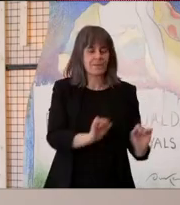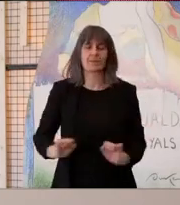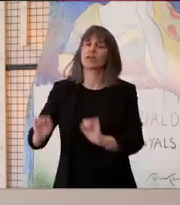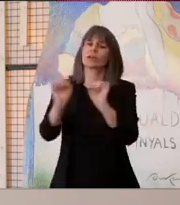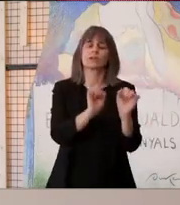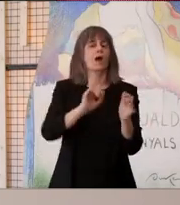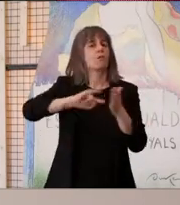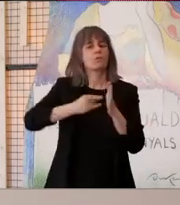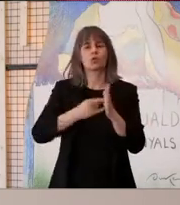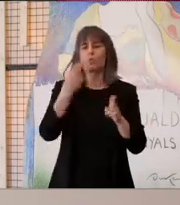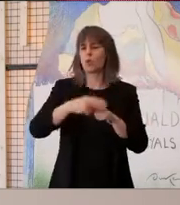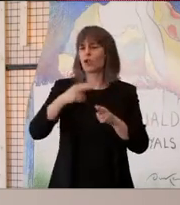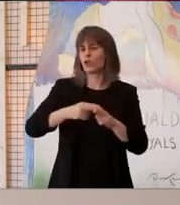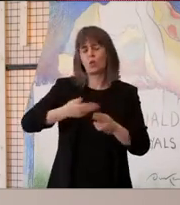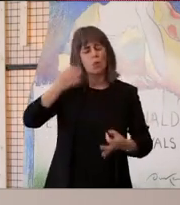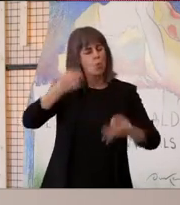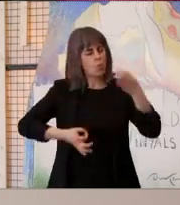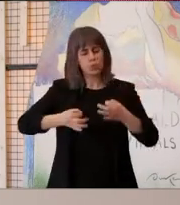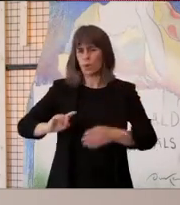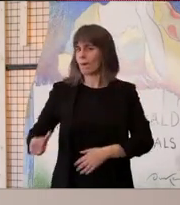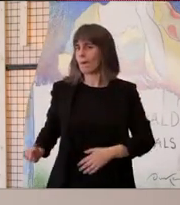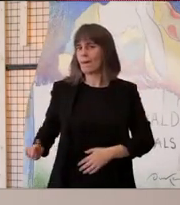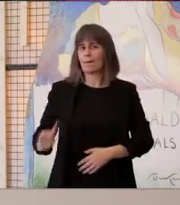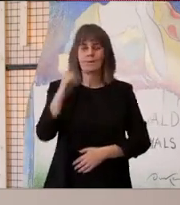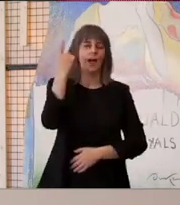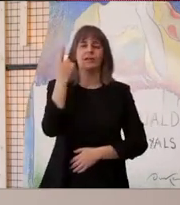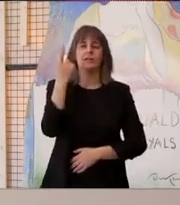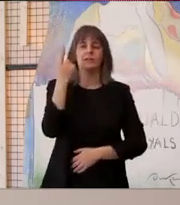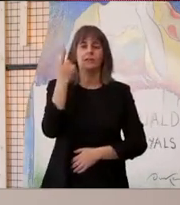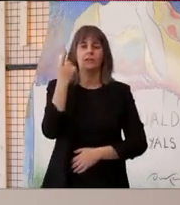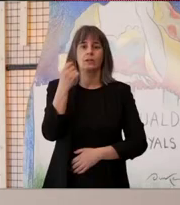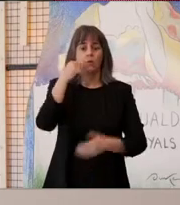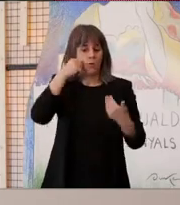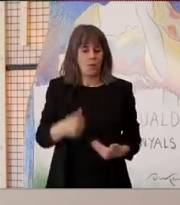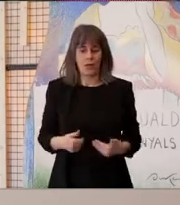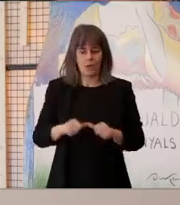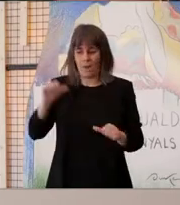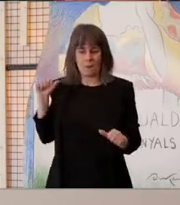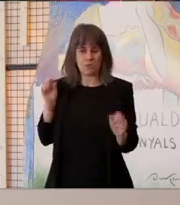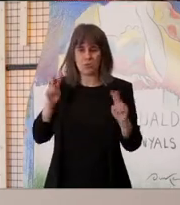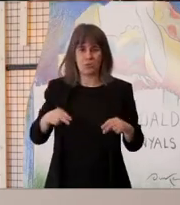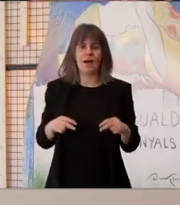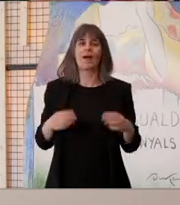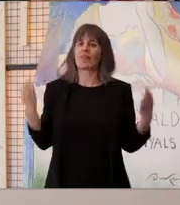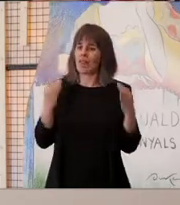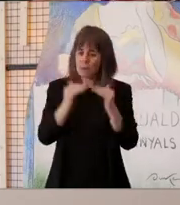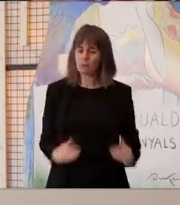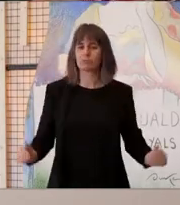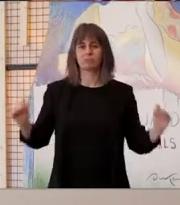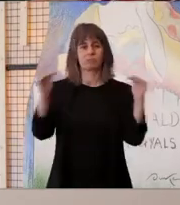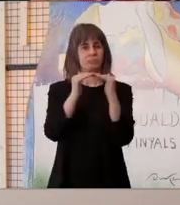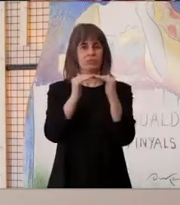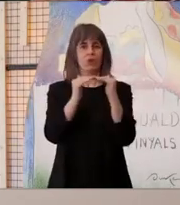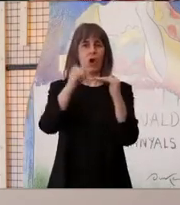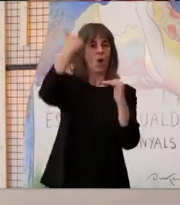el proyecto político más justo que nunca el ser humano ha creado que es el de la igualdad entre mujeres